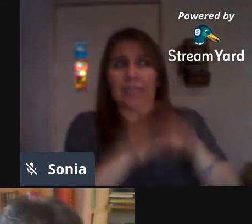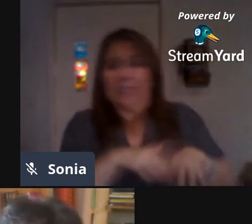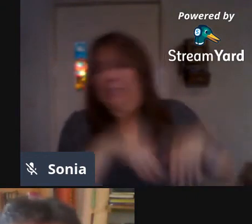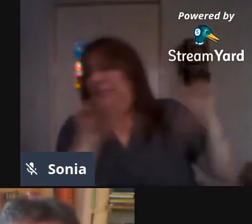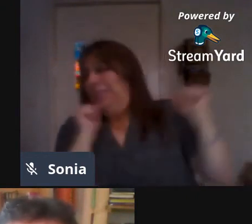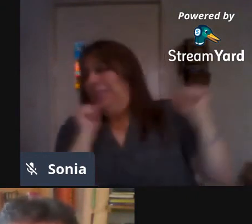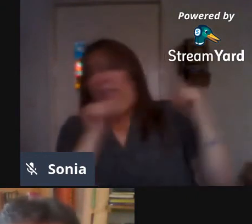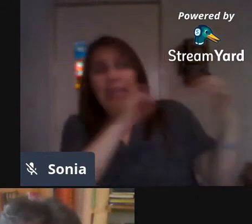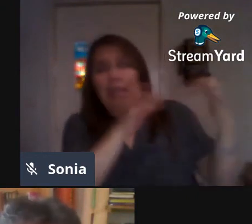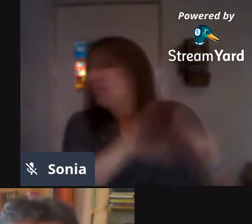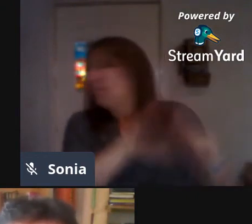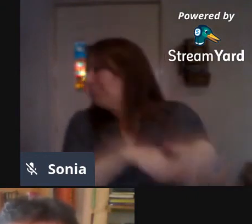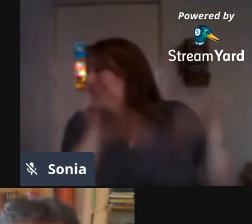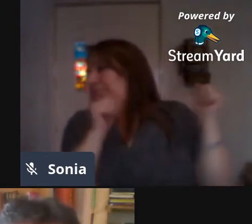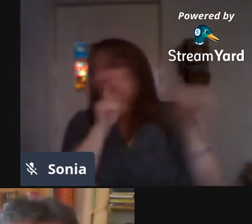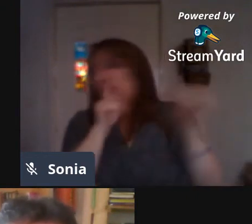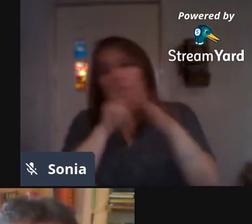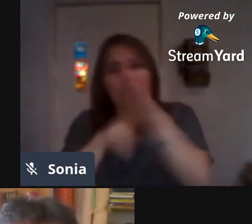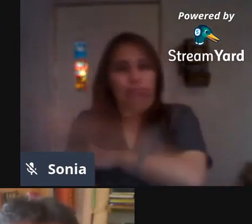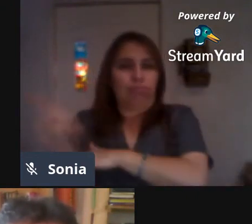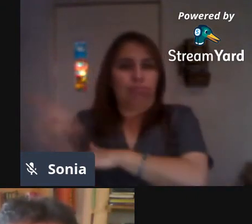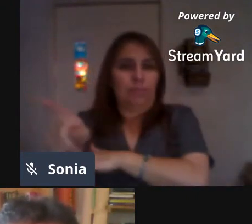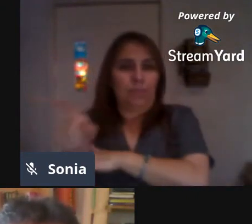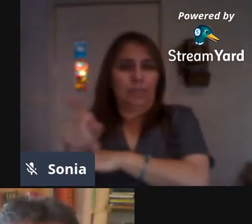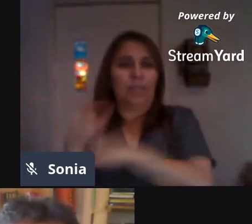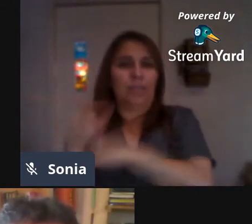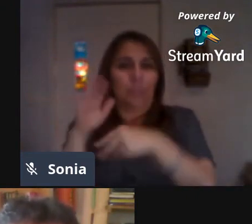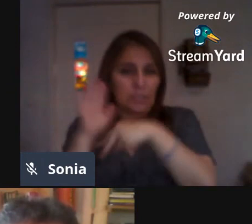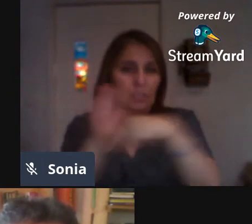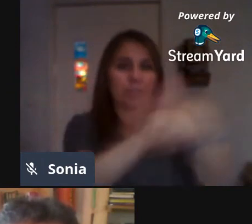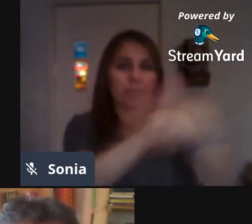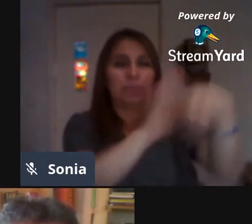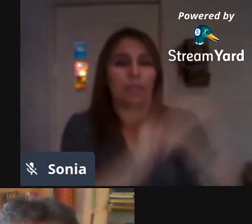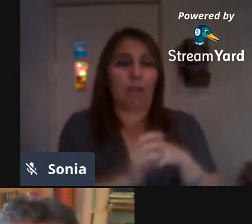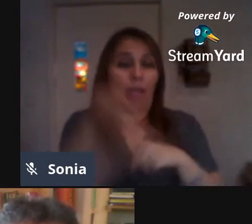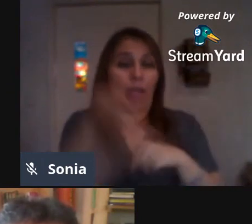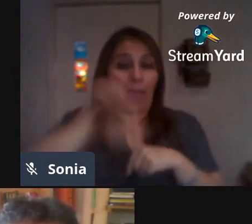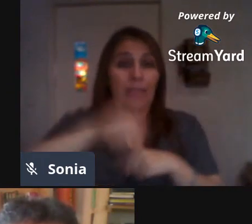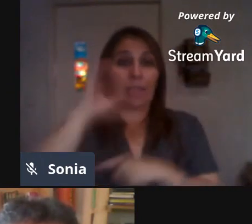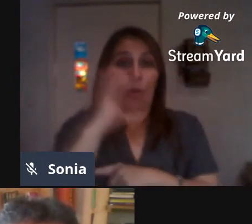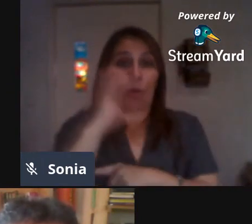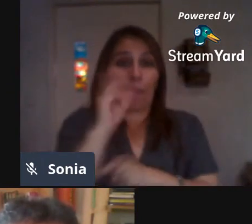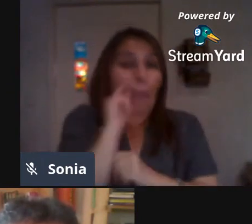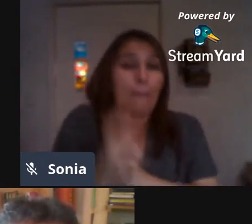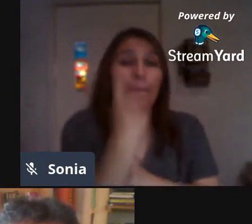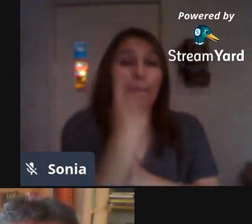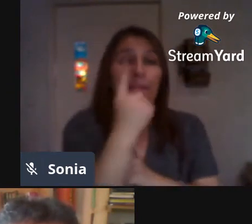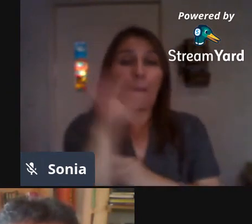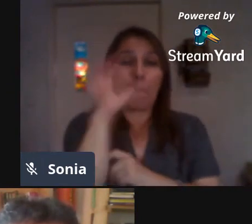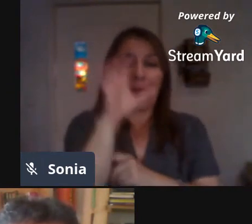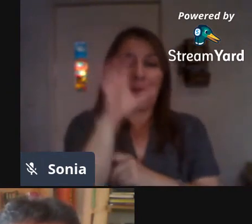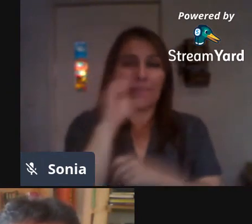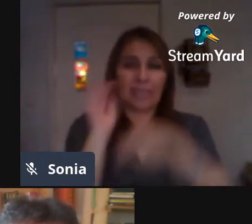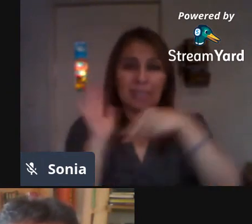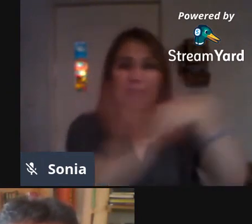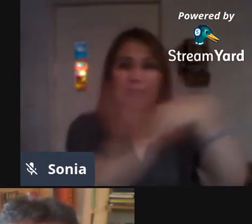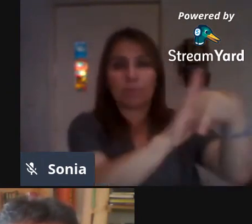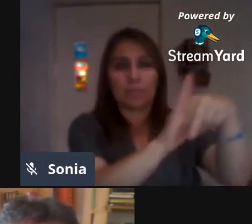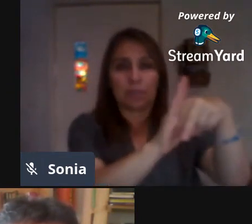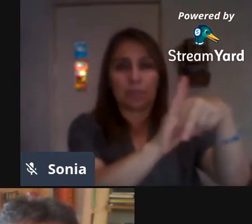guerra eso explica porque somos el primer país de desplazados que la gente es capaz de dejarlo todo